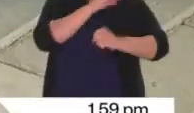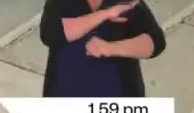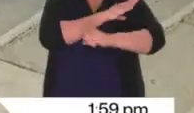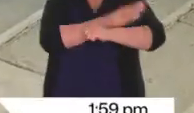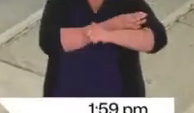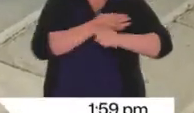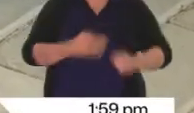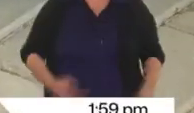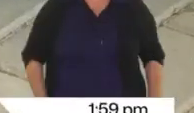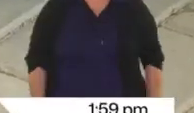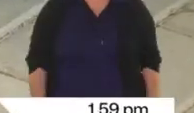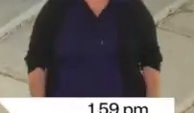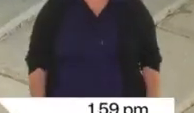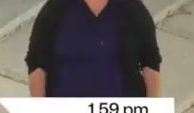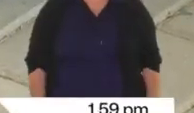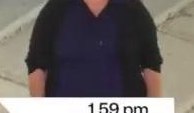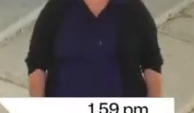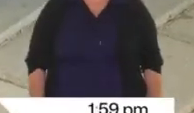valentía